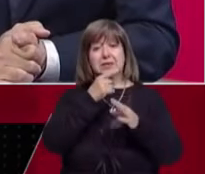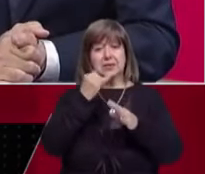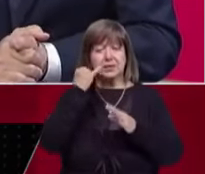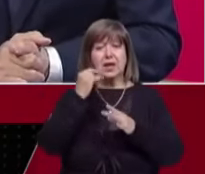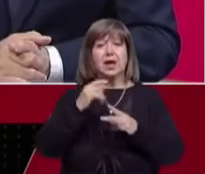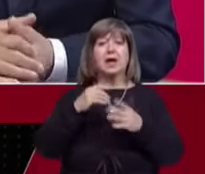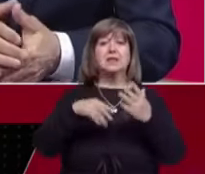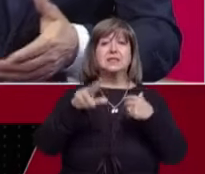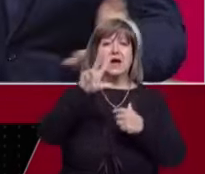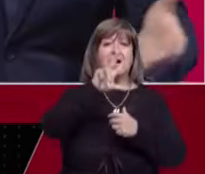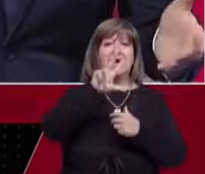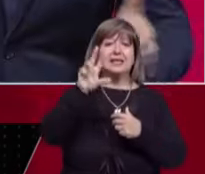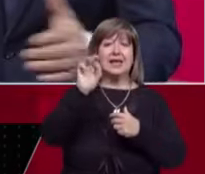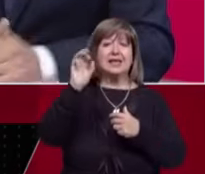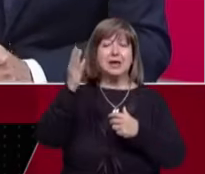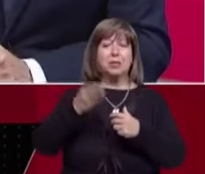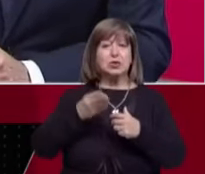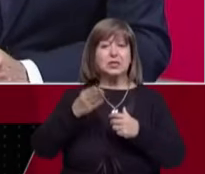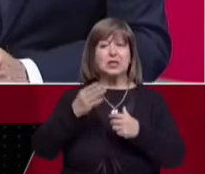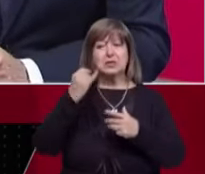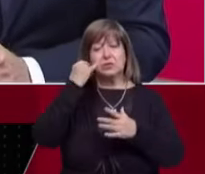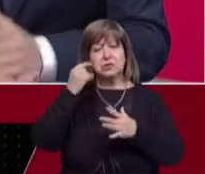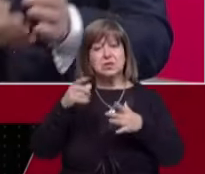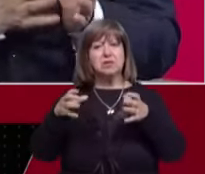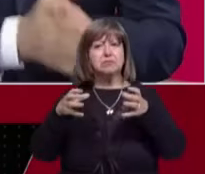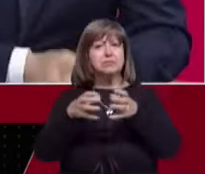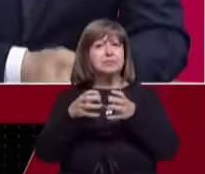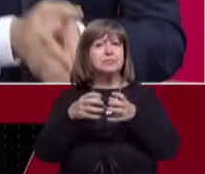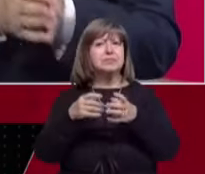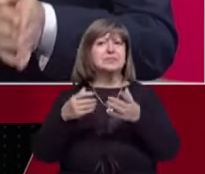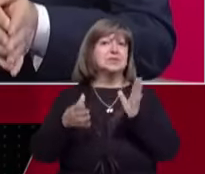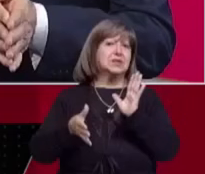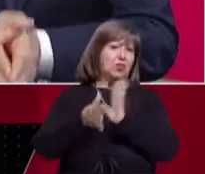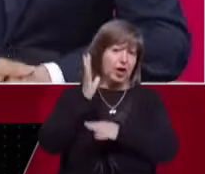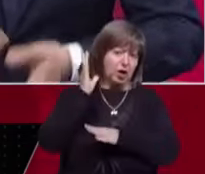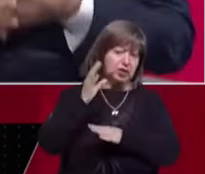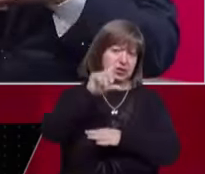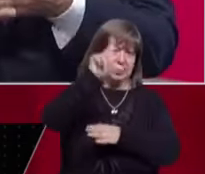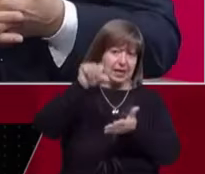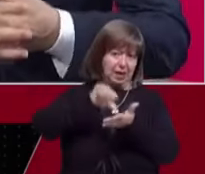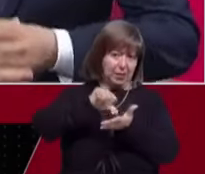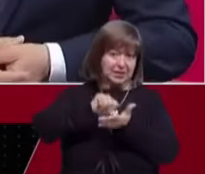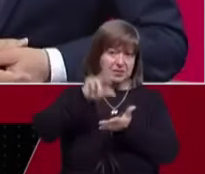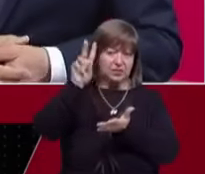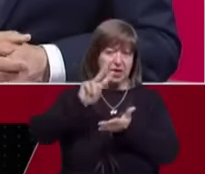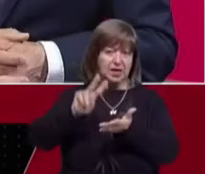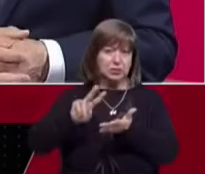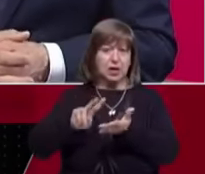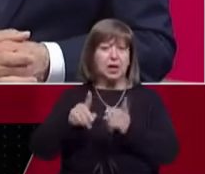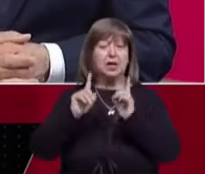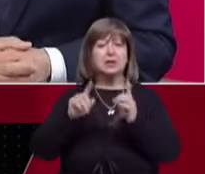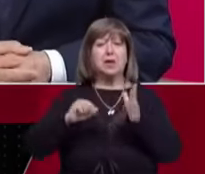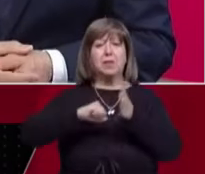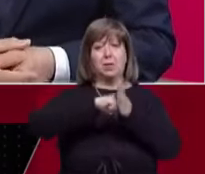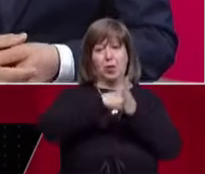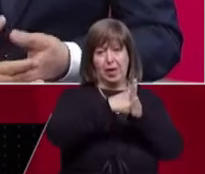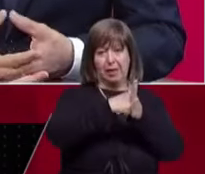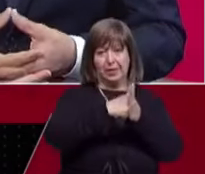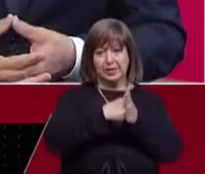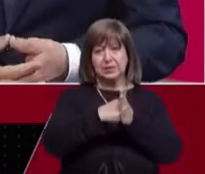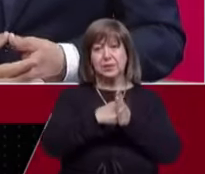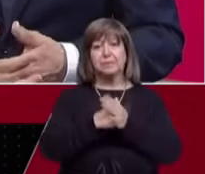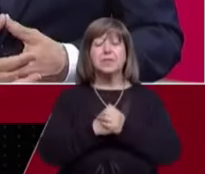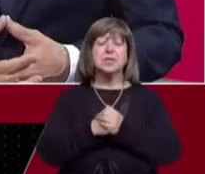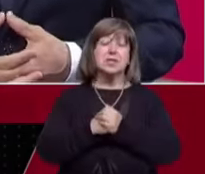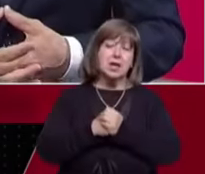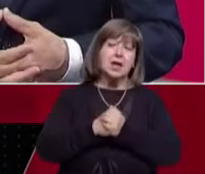30% de la población ha migrado por la fuerza, por razones económicas, sociales y también por esta presión que se ejerce. Esa gente esperaba un cambio que